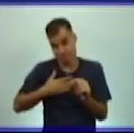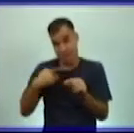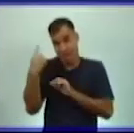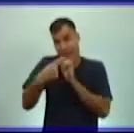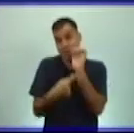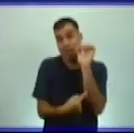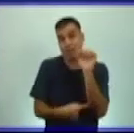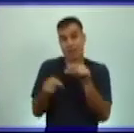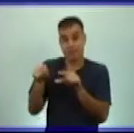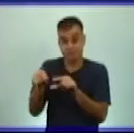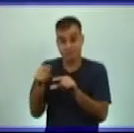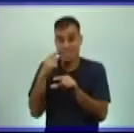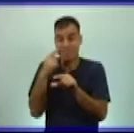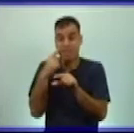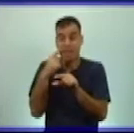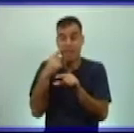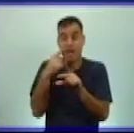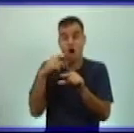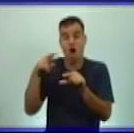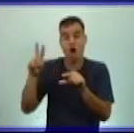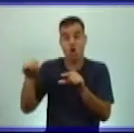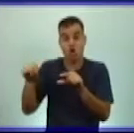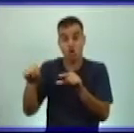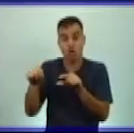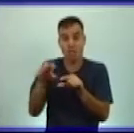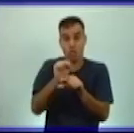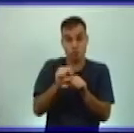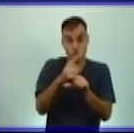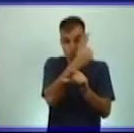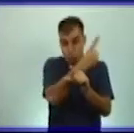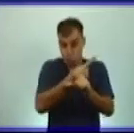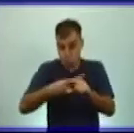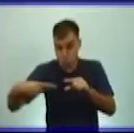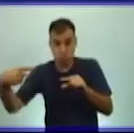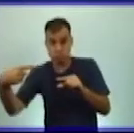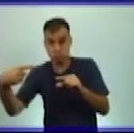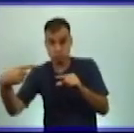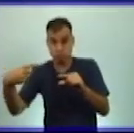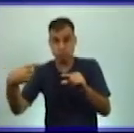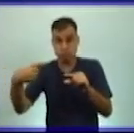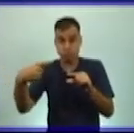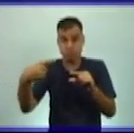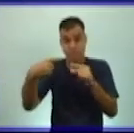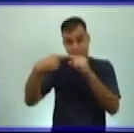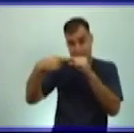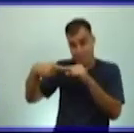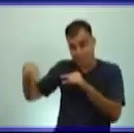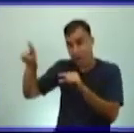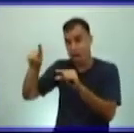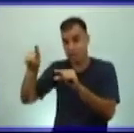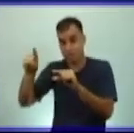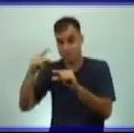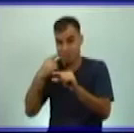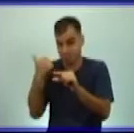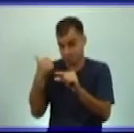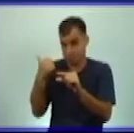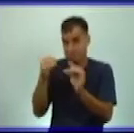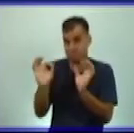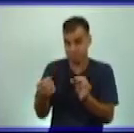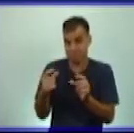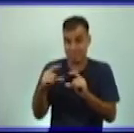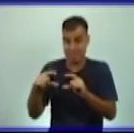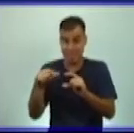por el polo norte, entran por el polo sur, es lo conveniado. Si tenemos en las proximidades del imán un